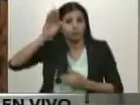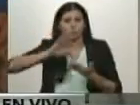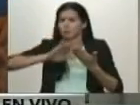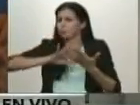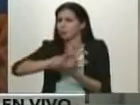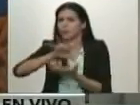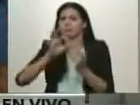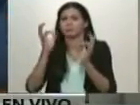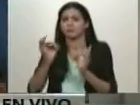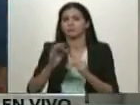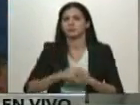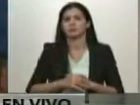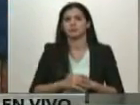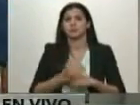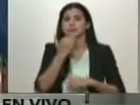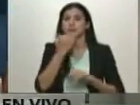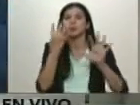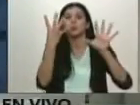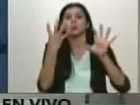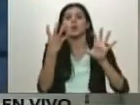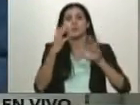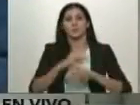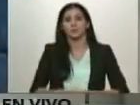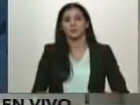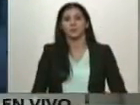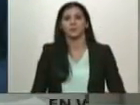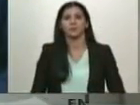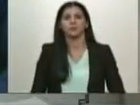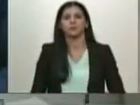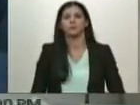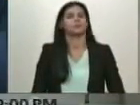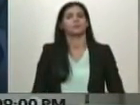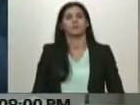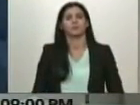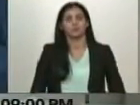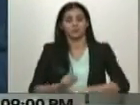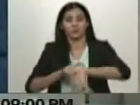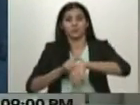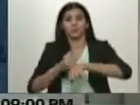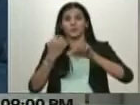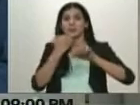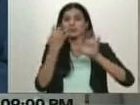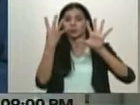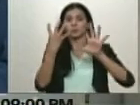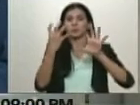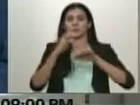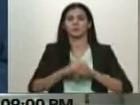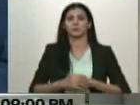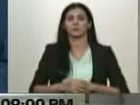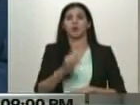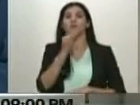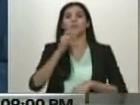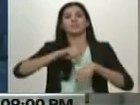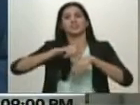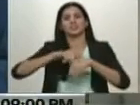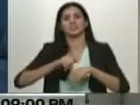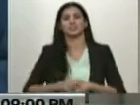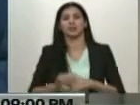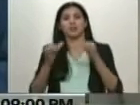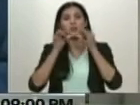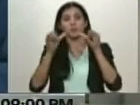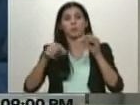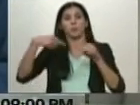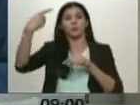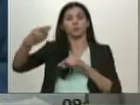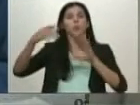Igualmente, ya van a ser las 9 en este espacio informativo. Bueno, anuncio que el